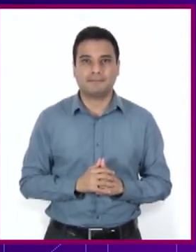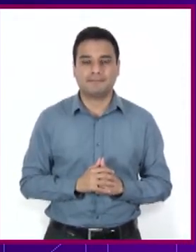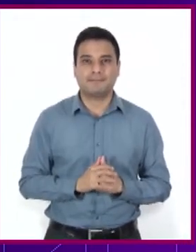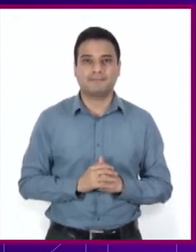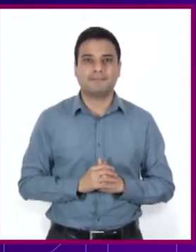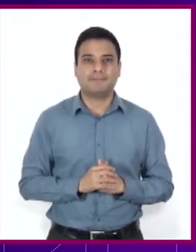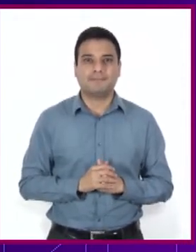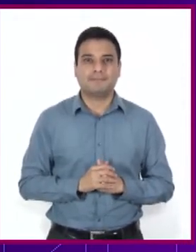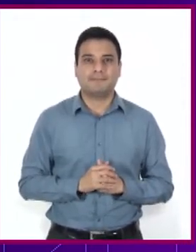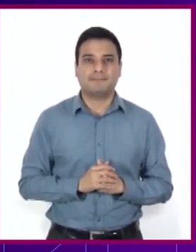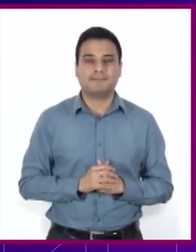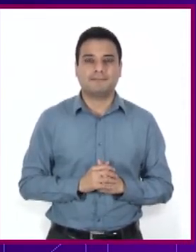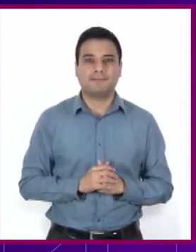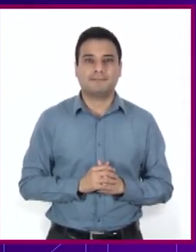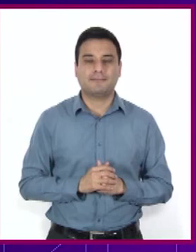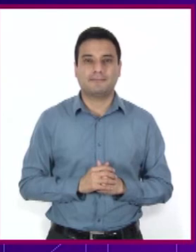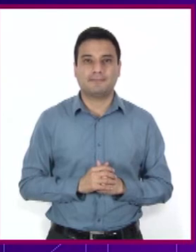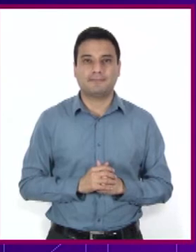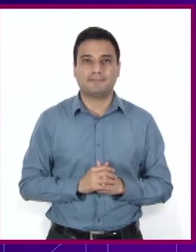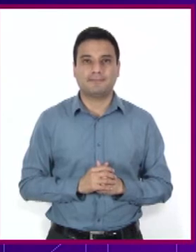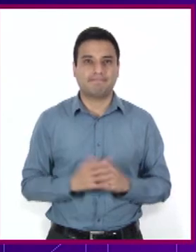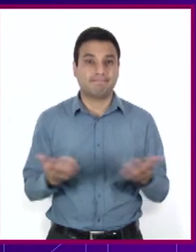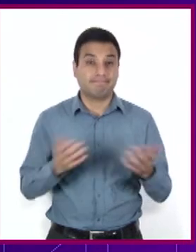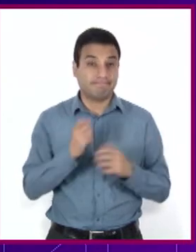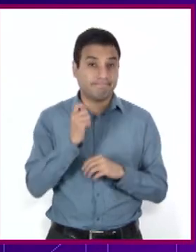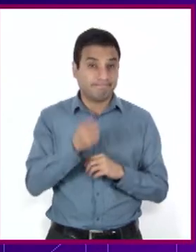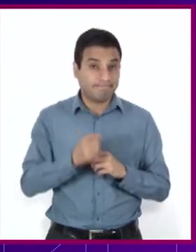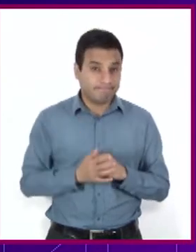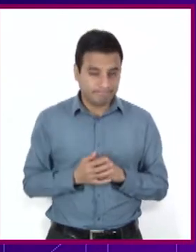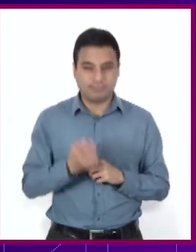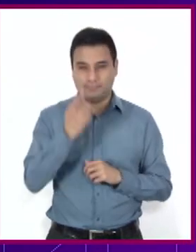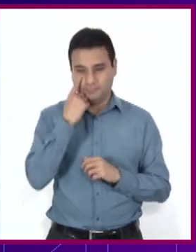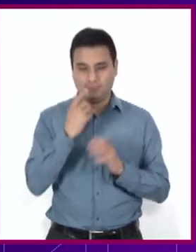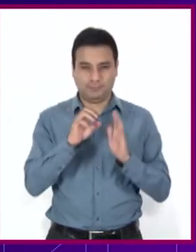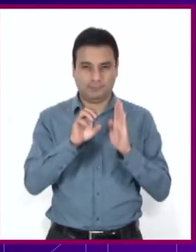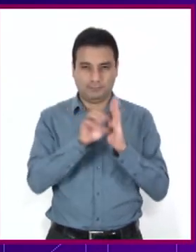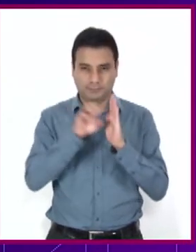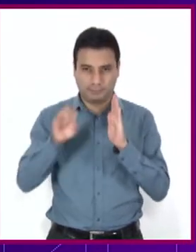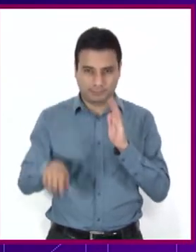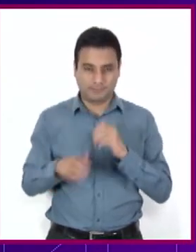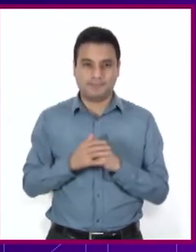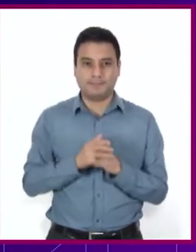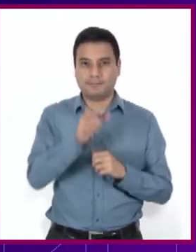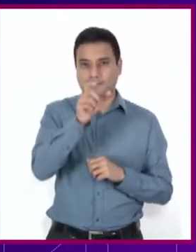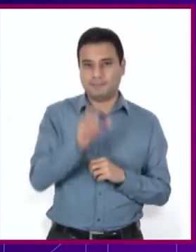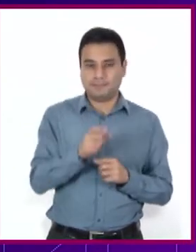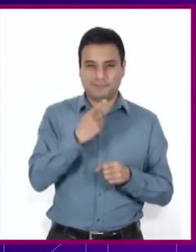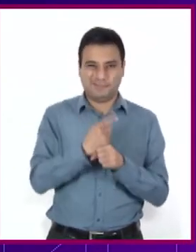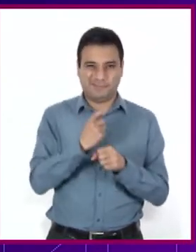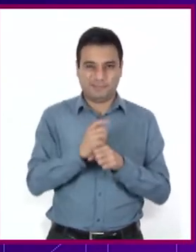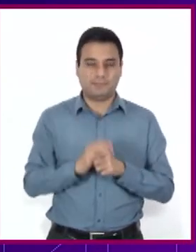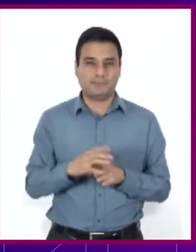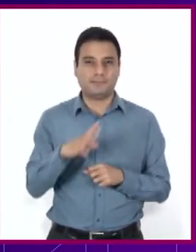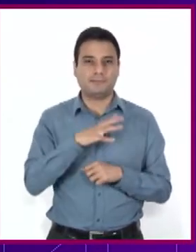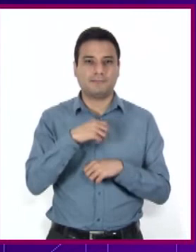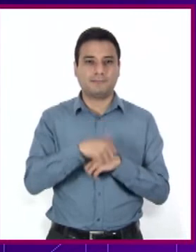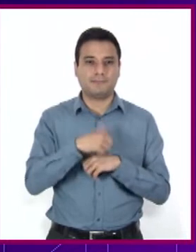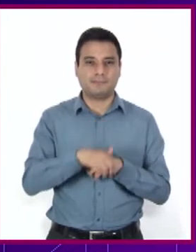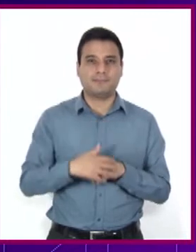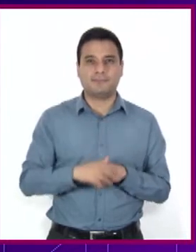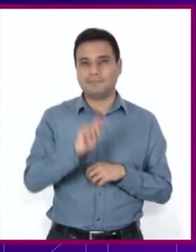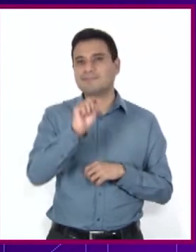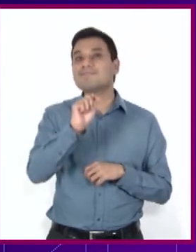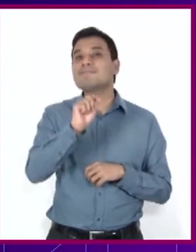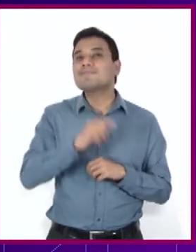de las Y. Por lo tanto, observaremos que en la primera columna tenemos los valores de T,